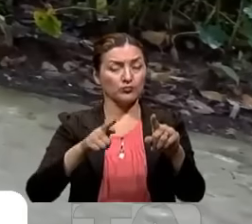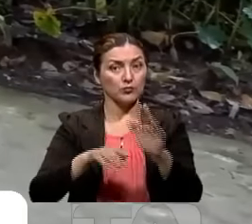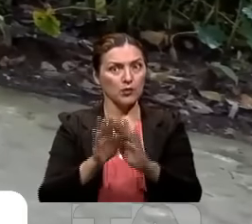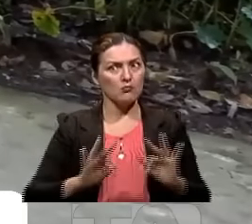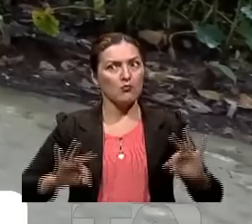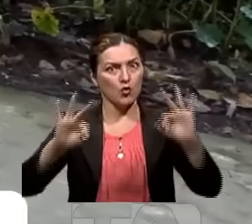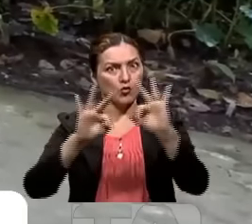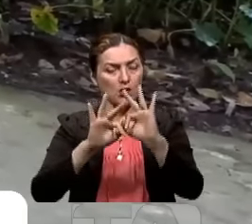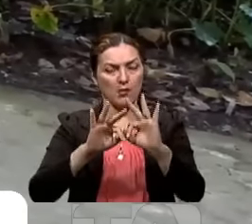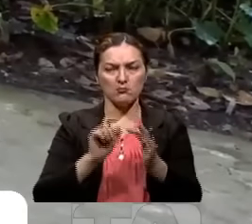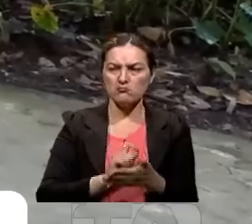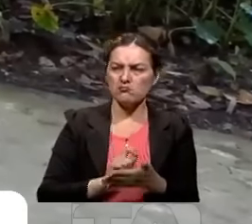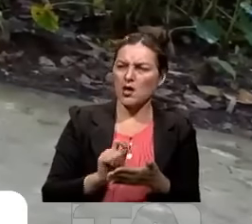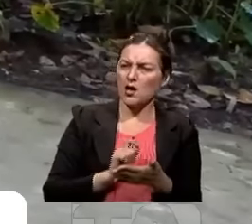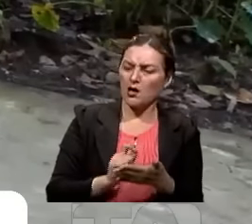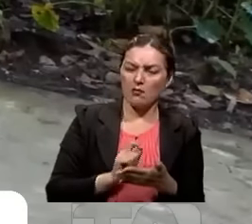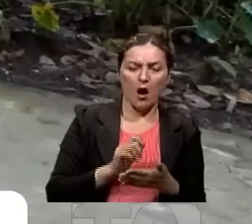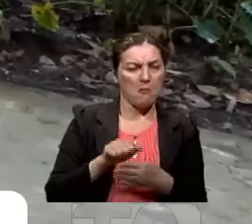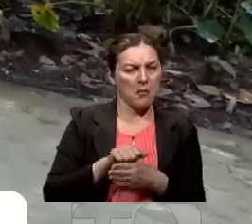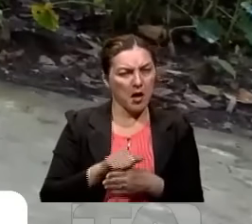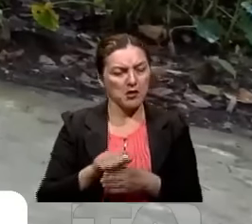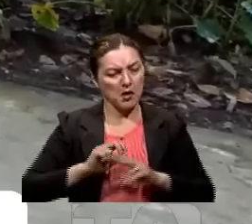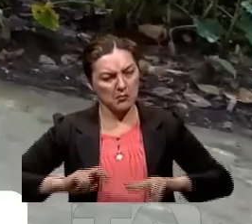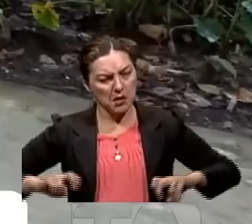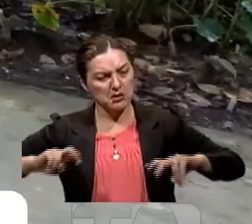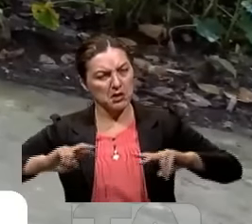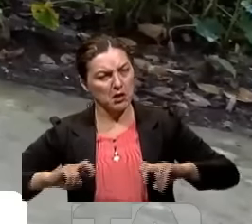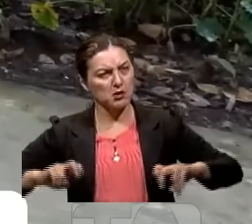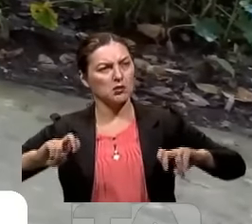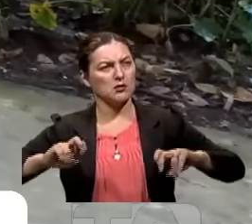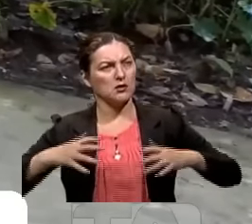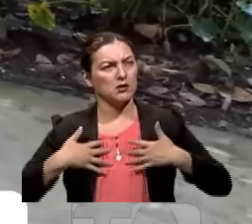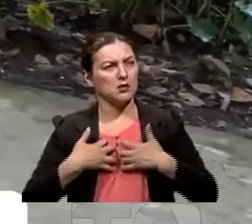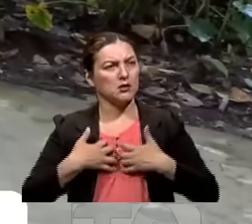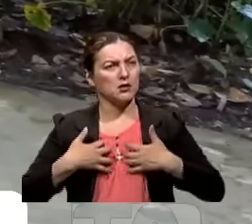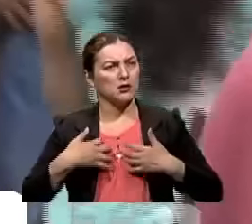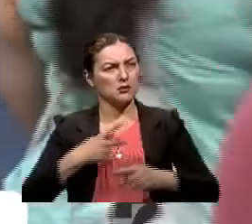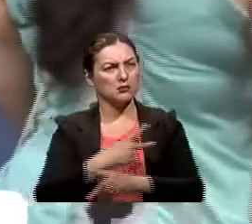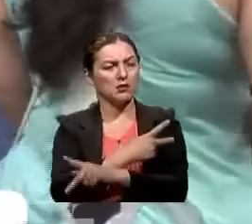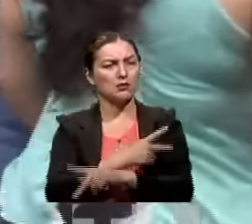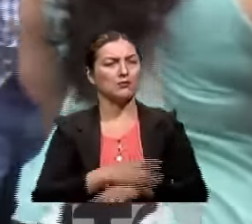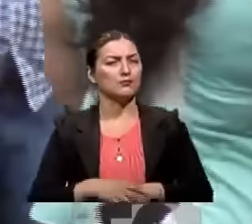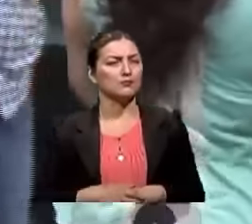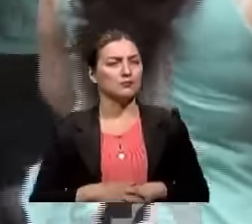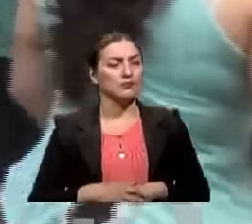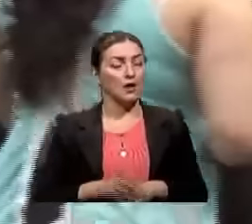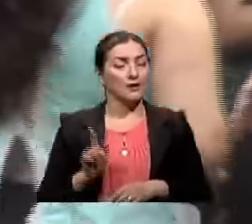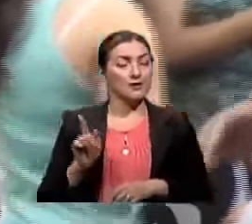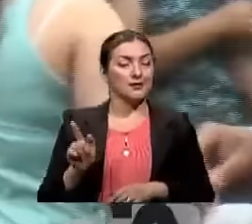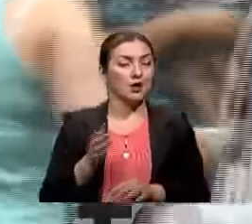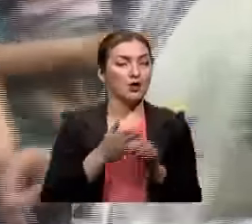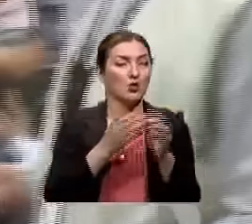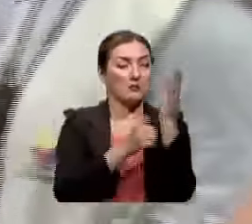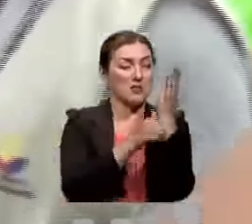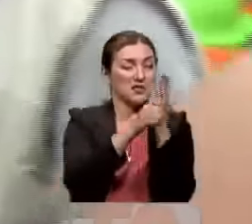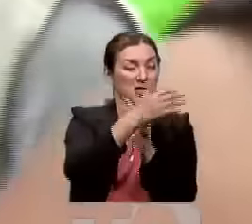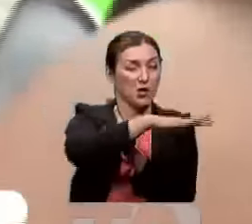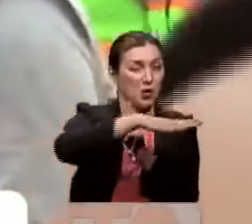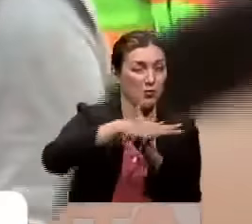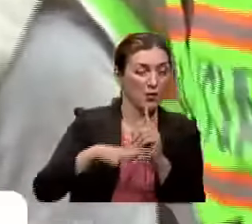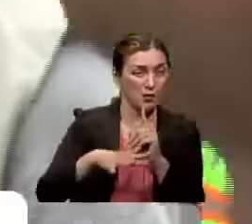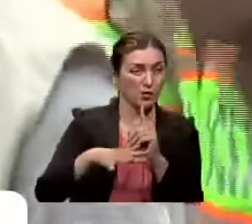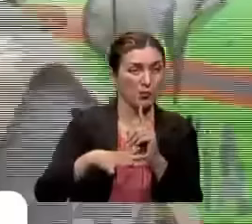hacer verificaciones, pasantías, investigaciones sobre estas especies que están en peligro. Pero esta intención por parte de